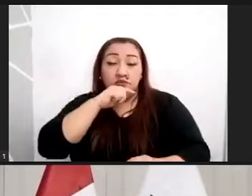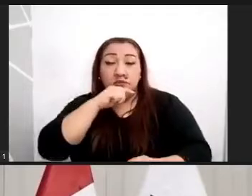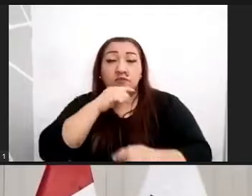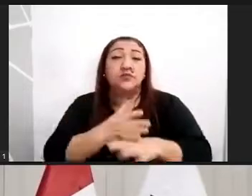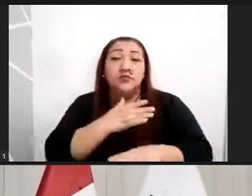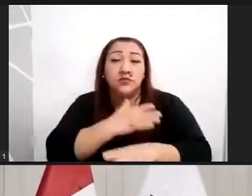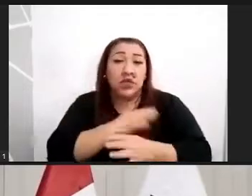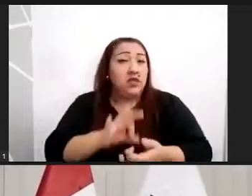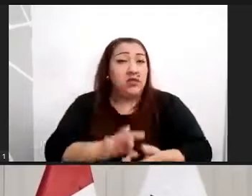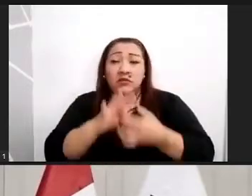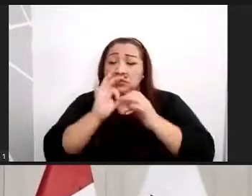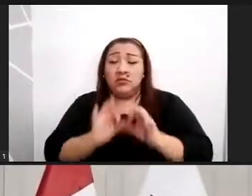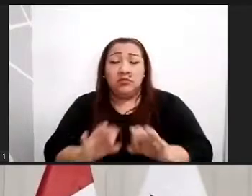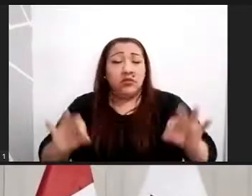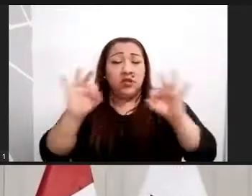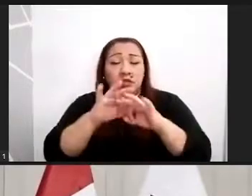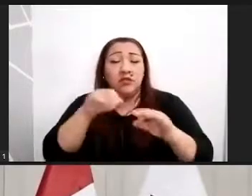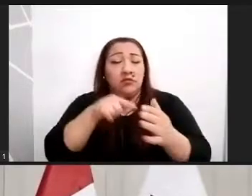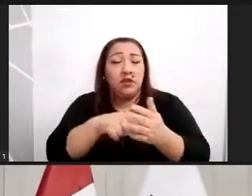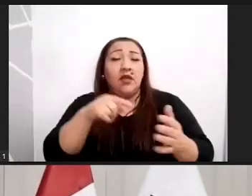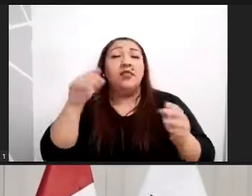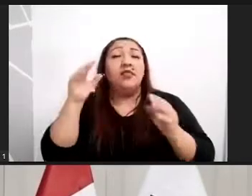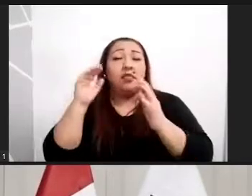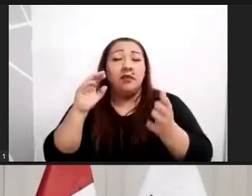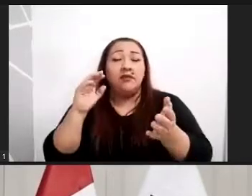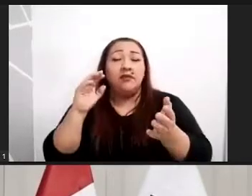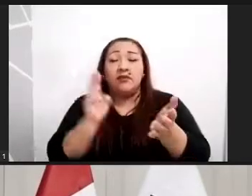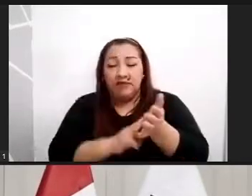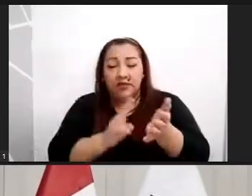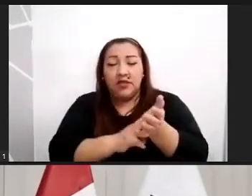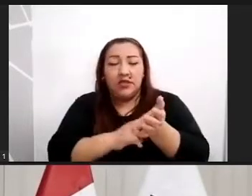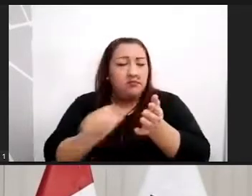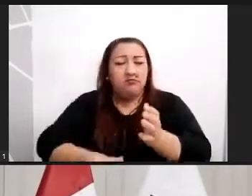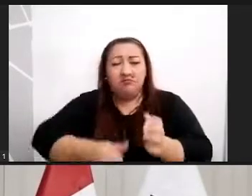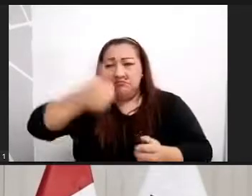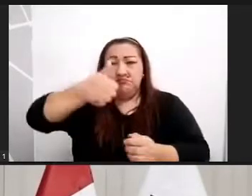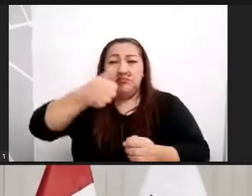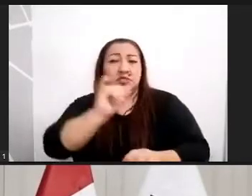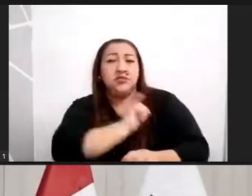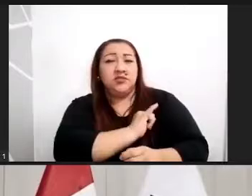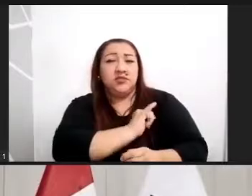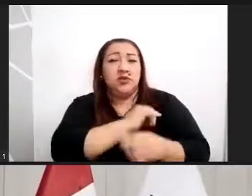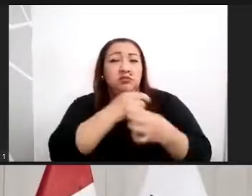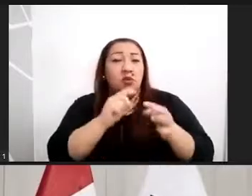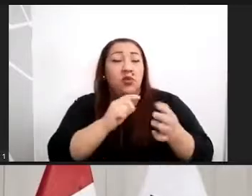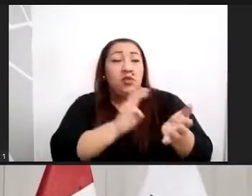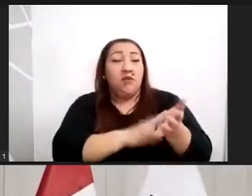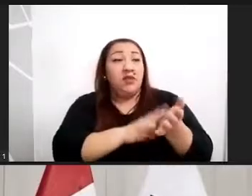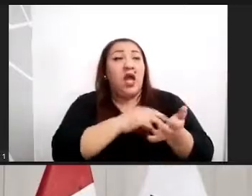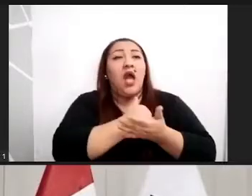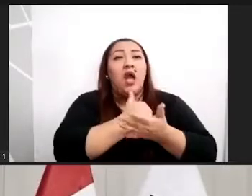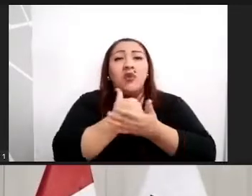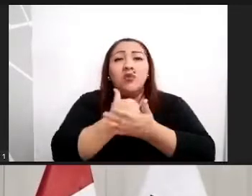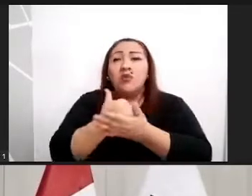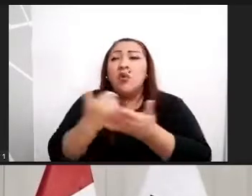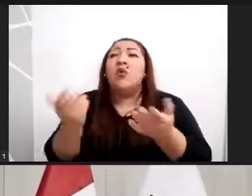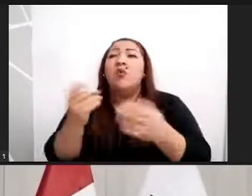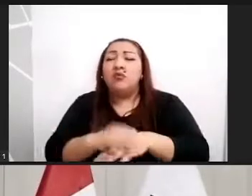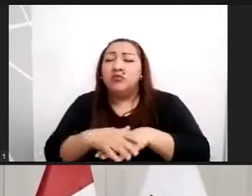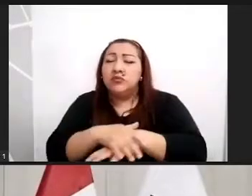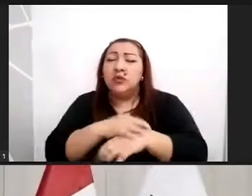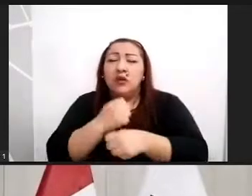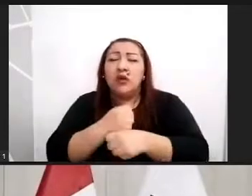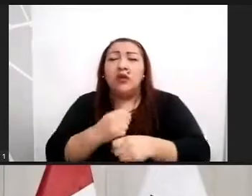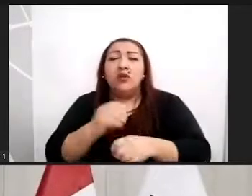especial importancia para la Defensoría. Ha sido una de las primeras entidades públicas de incorporar una perspectiva de género en su labor